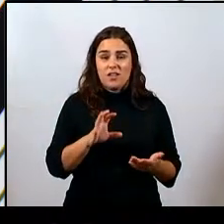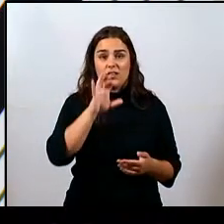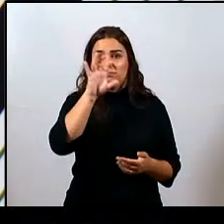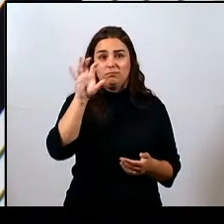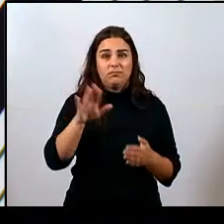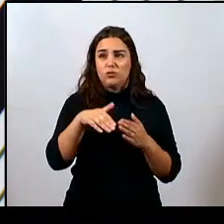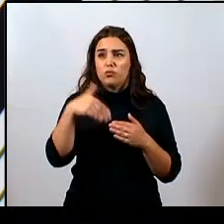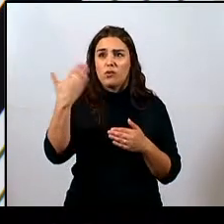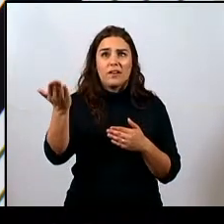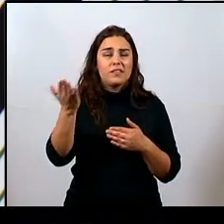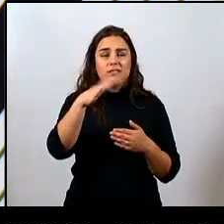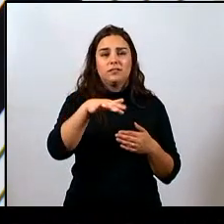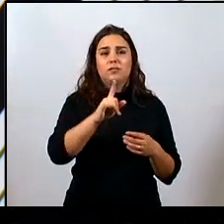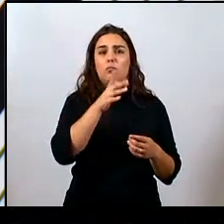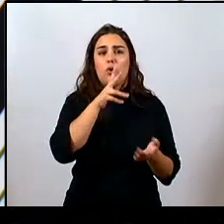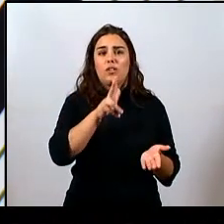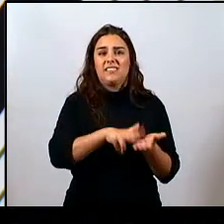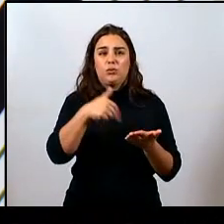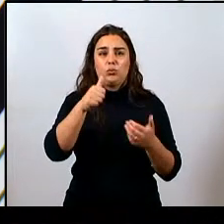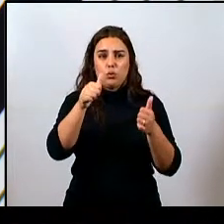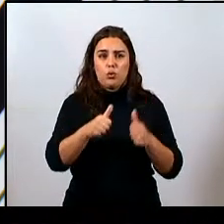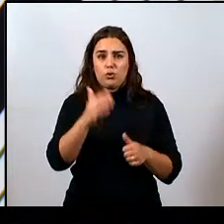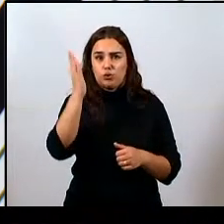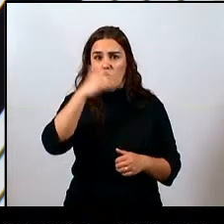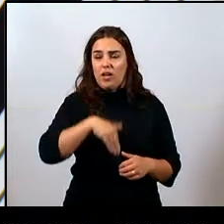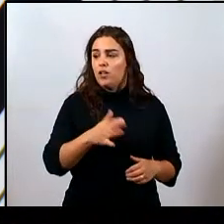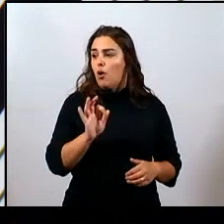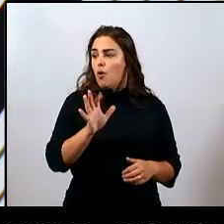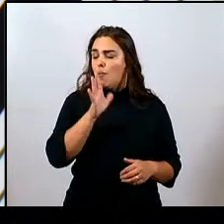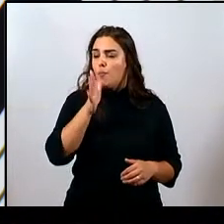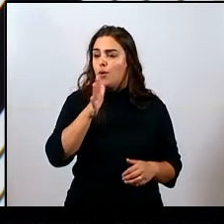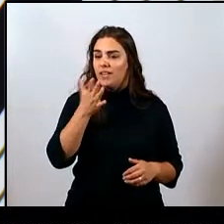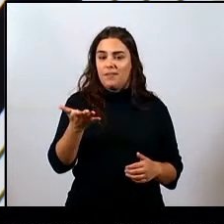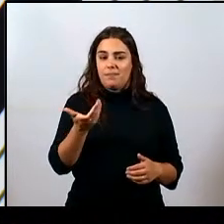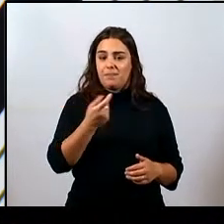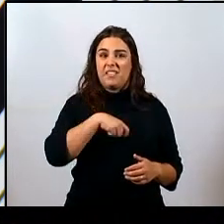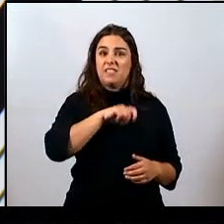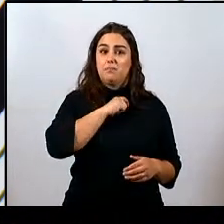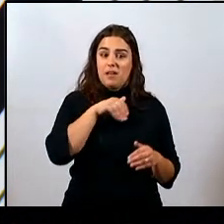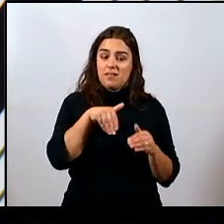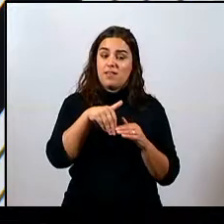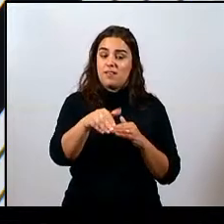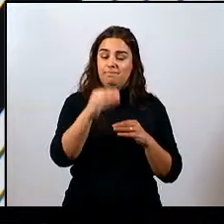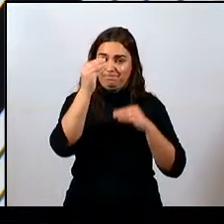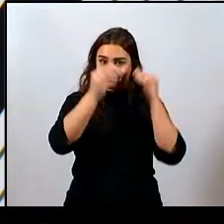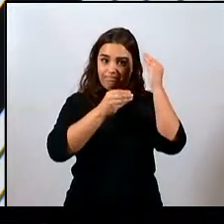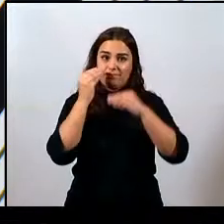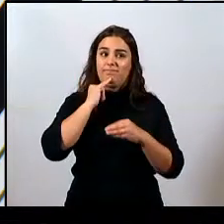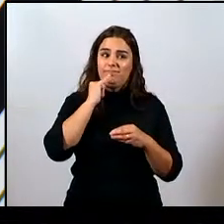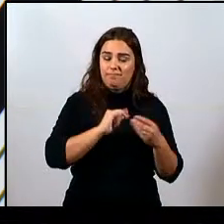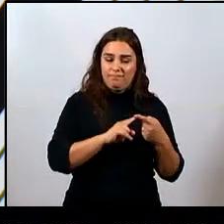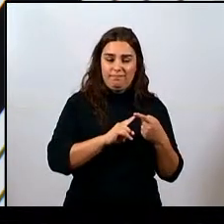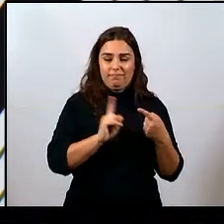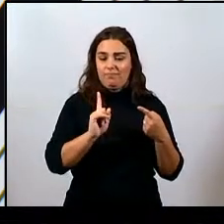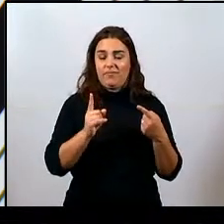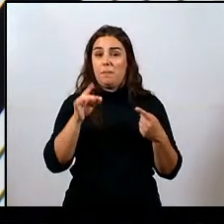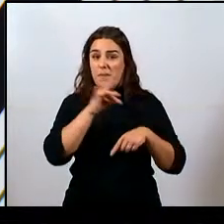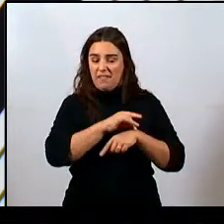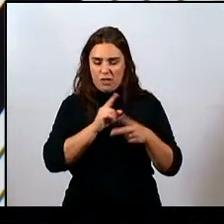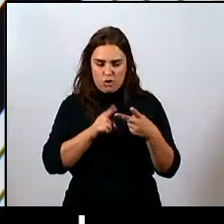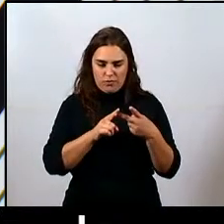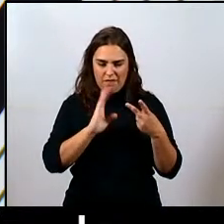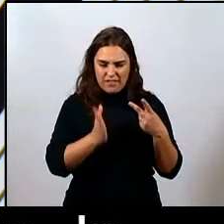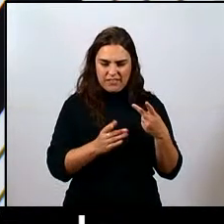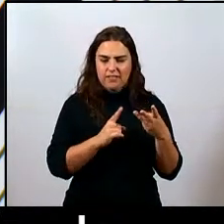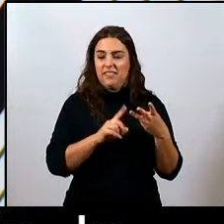sobre brazo porque no se les homologan los títulos o porque no se está mirando a España a medio y largo plazo, no se hace con la energía, no se hace con la falta de médicos, no se hace con